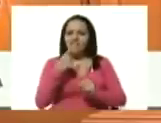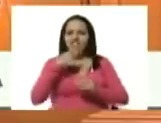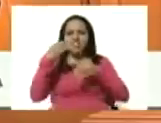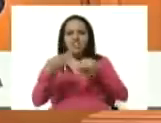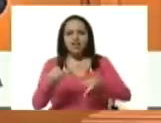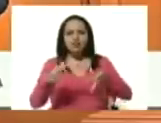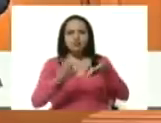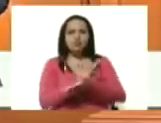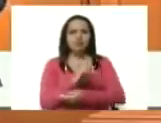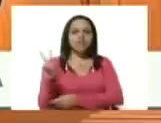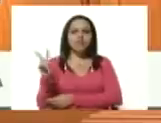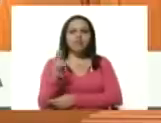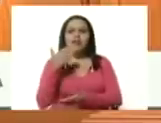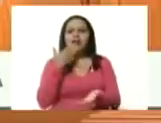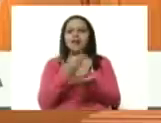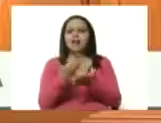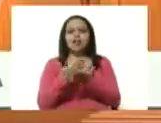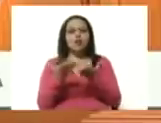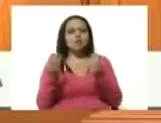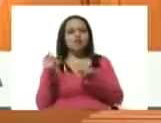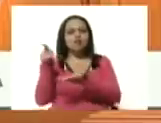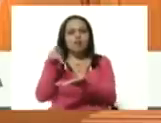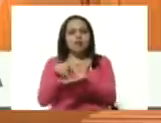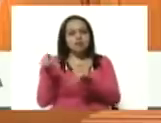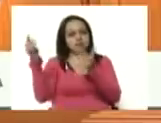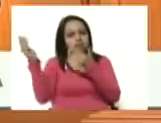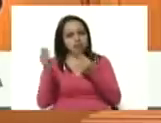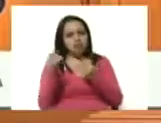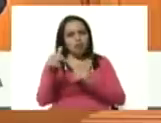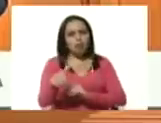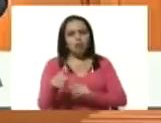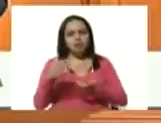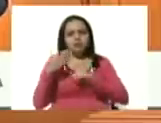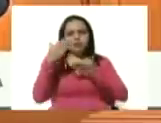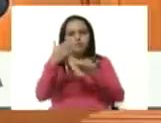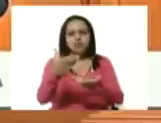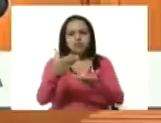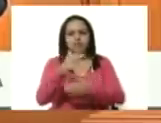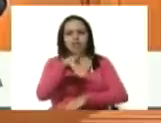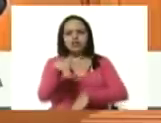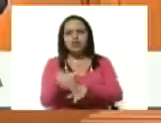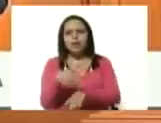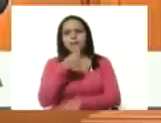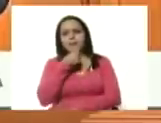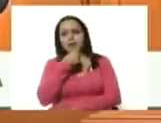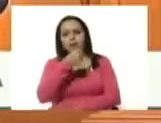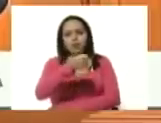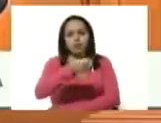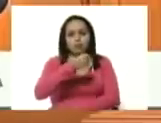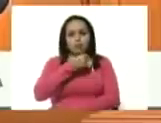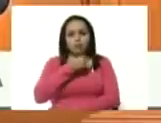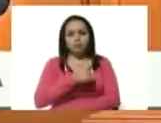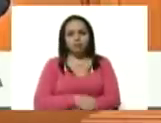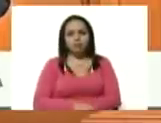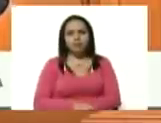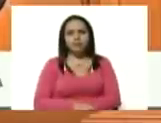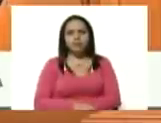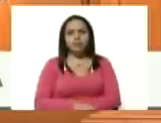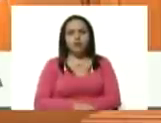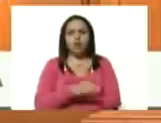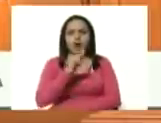Venezuela, y le agradezco mucho su presencia hoy, y ha recibido el Premio Nacional de Periodismo de Opinión, Leopoldo